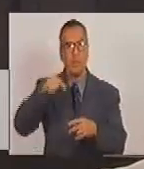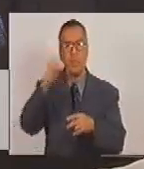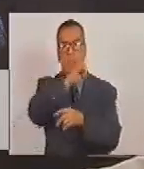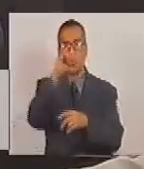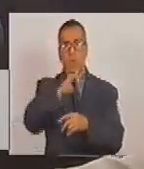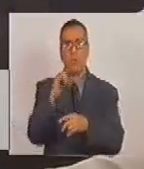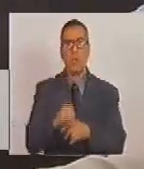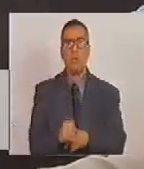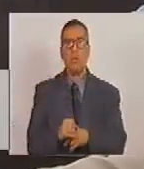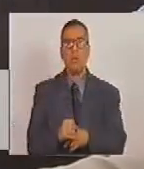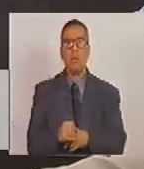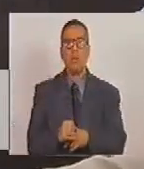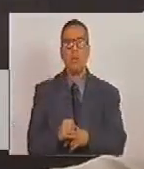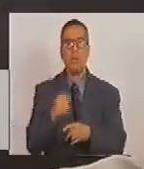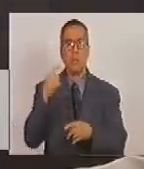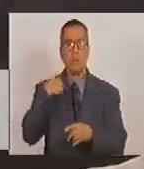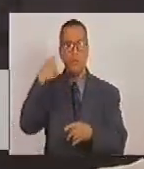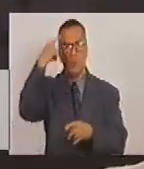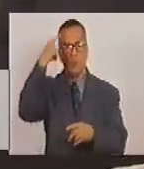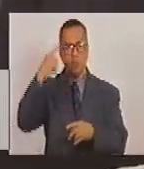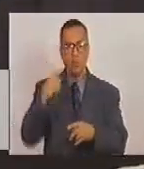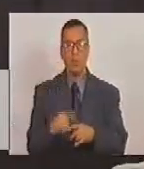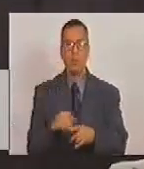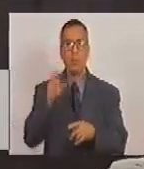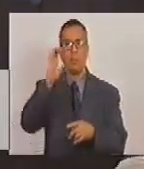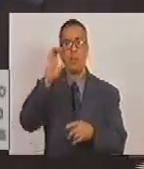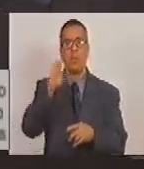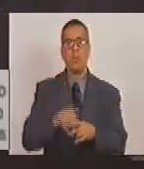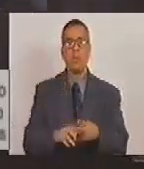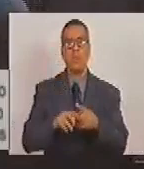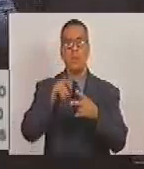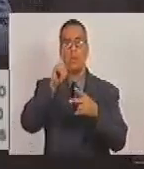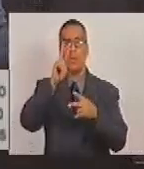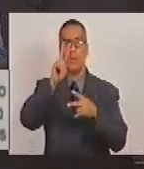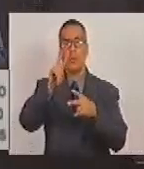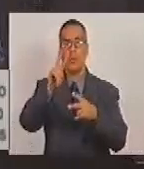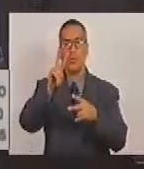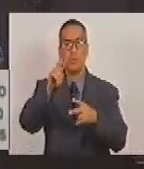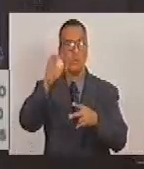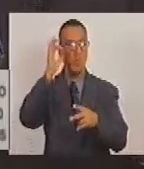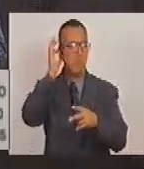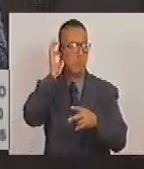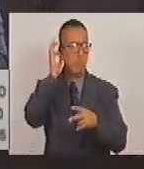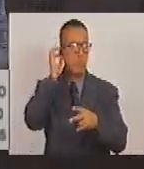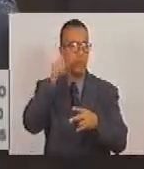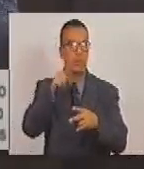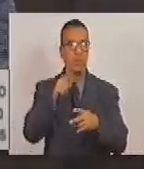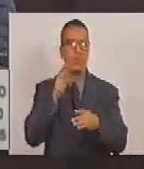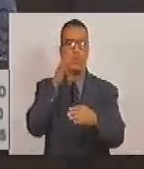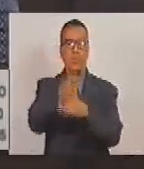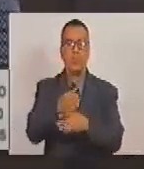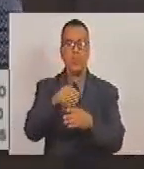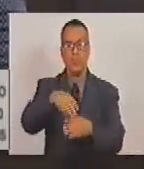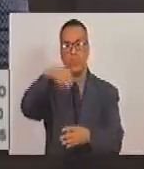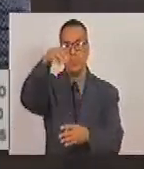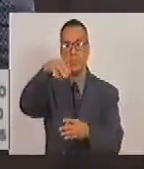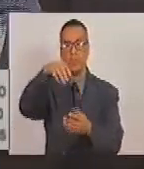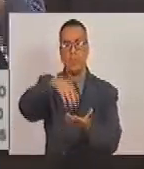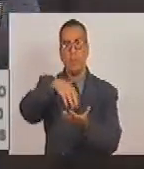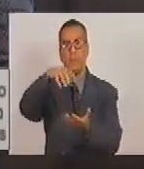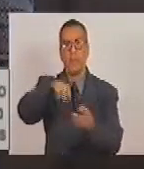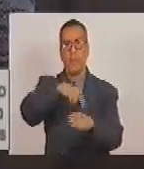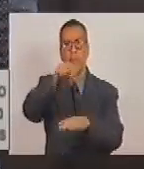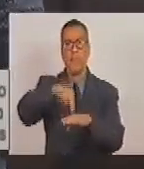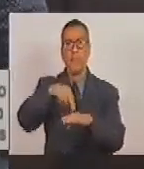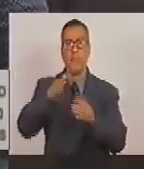Zulia estamos de júbilo patrio porque dos aguerridas mujeres van al Panteón Nacional con